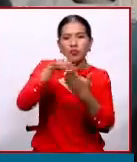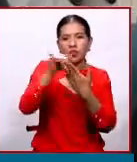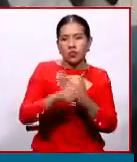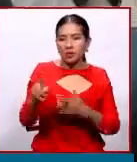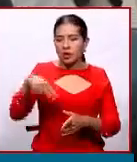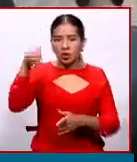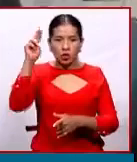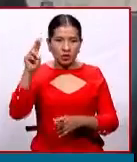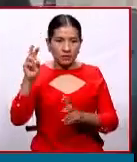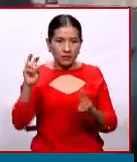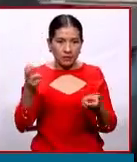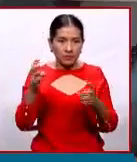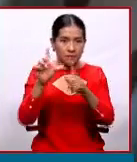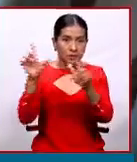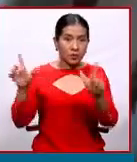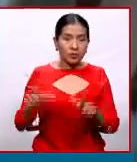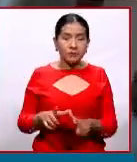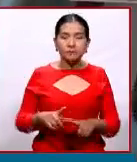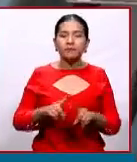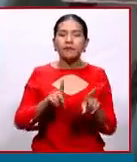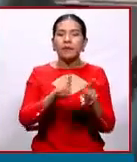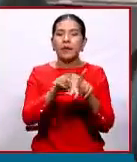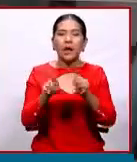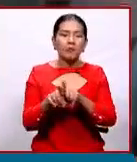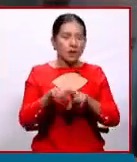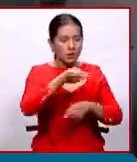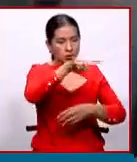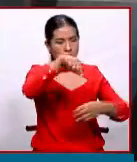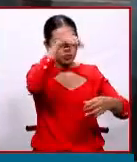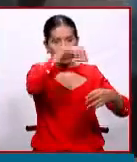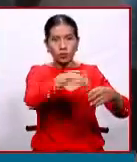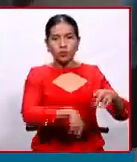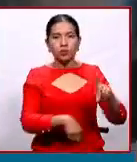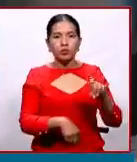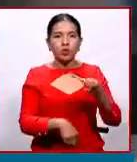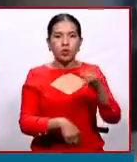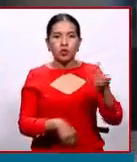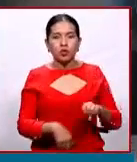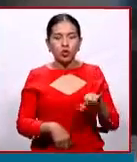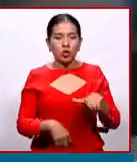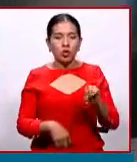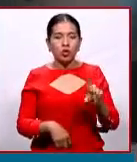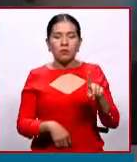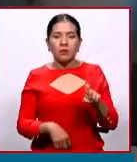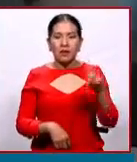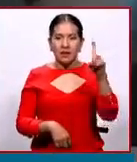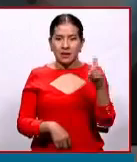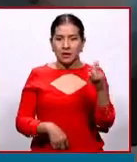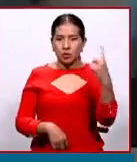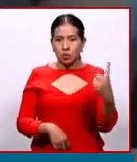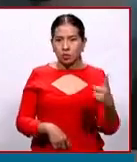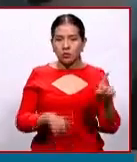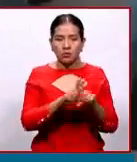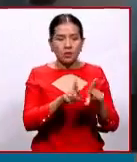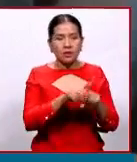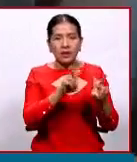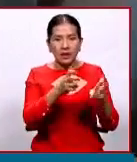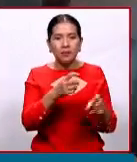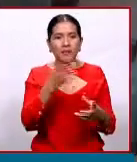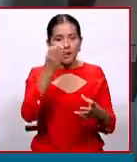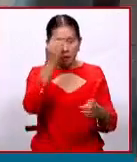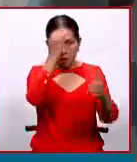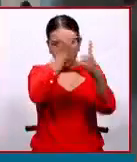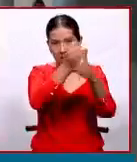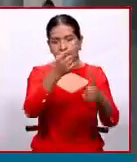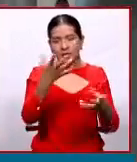norte del país. También estamos perforando el pozo Yope X1, también con un objetivo